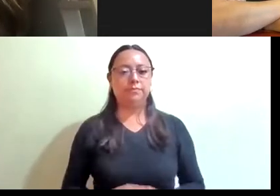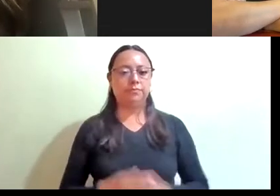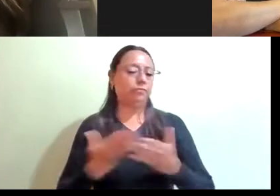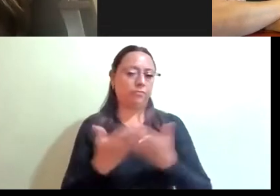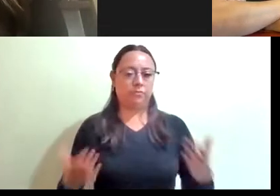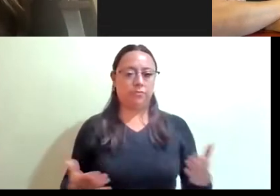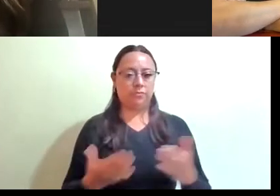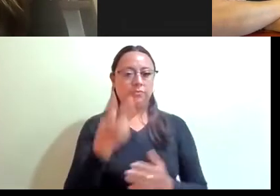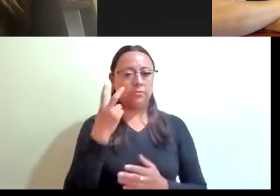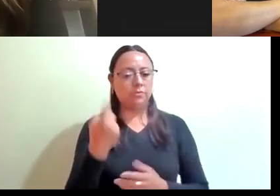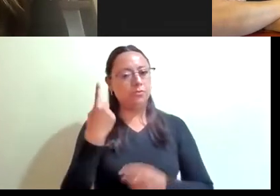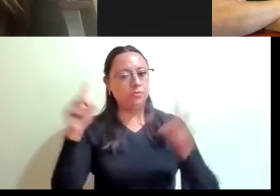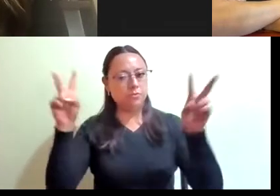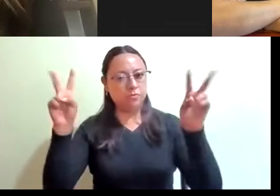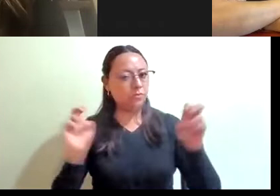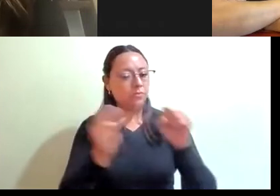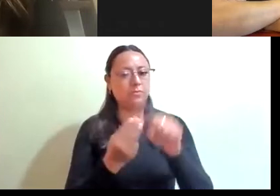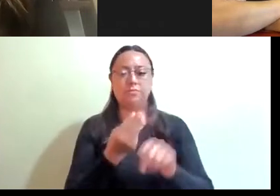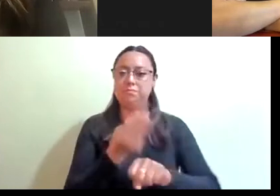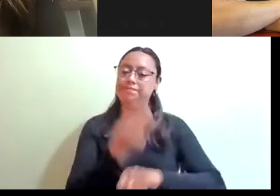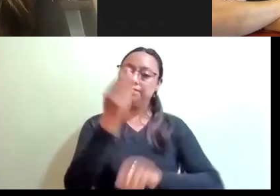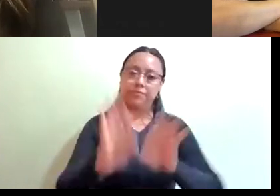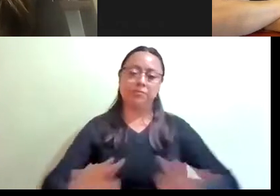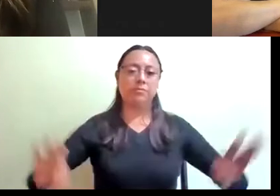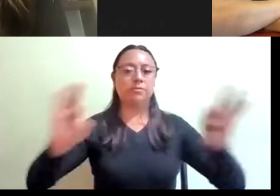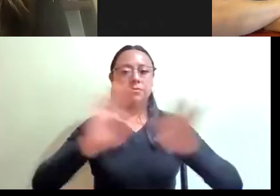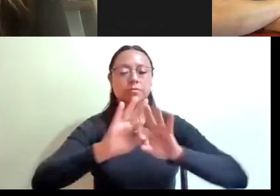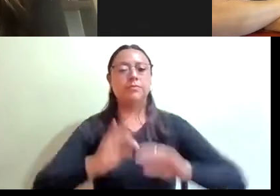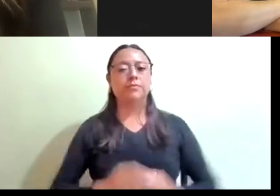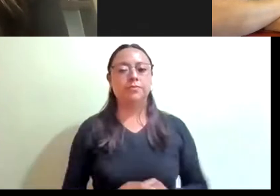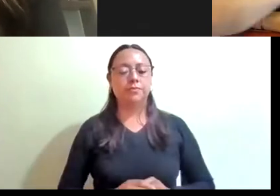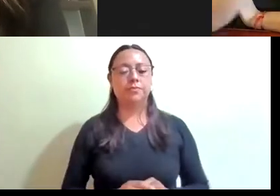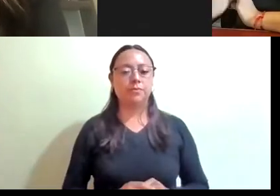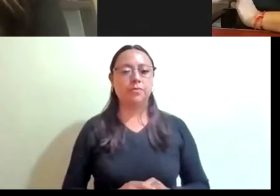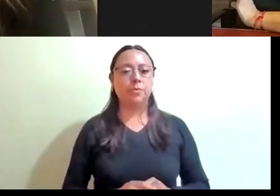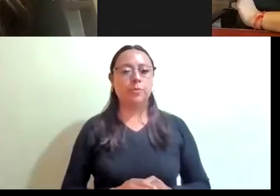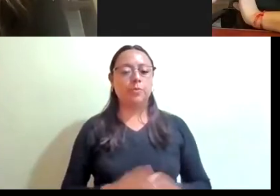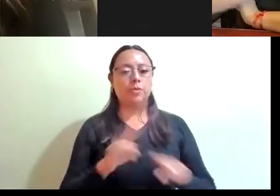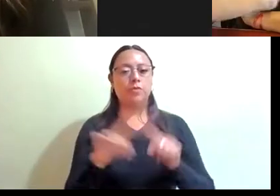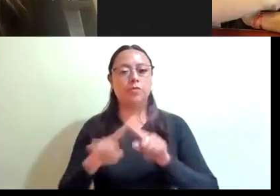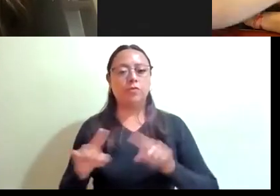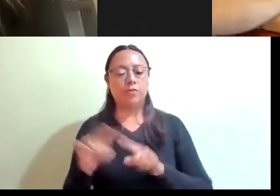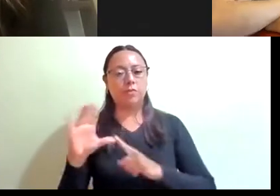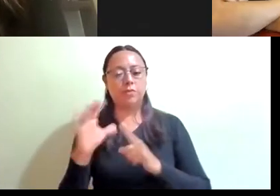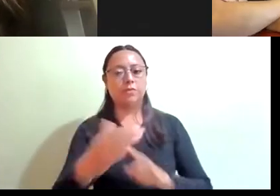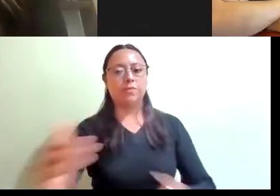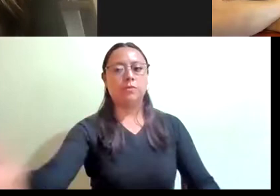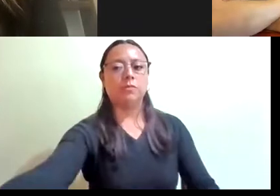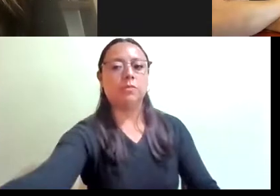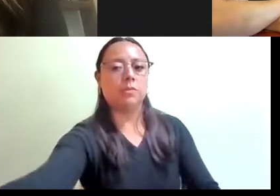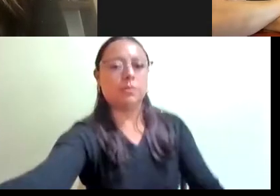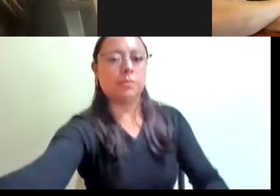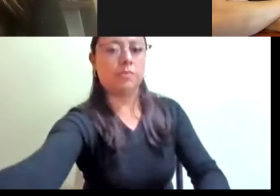tema transversal que atraviesa el conocimiento de diversas comisiones, como bien lo establece el